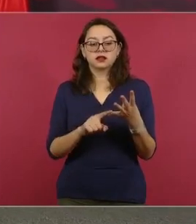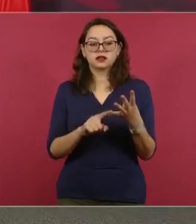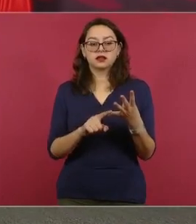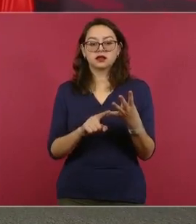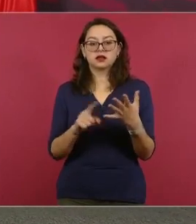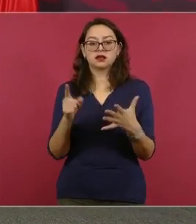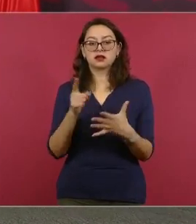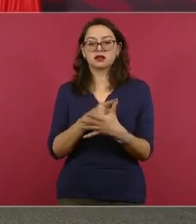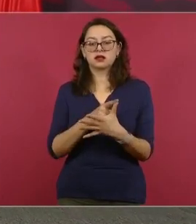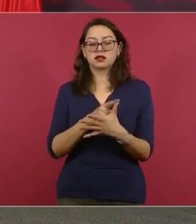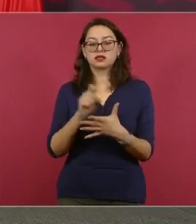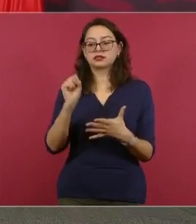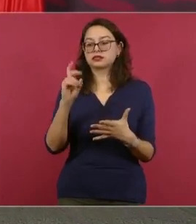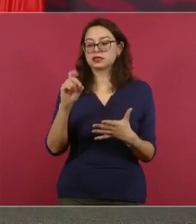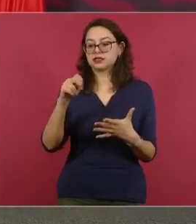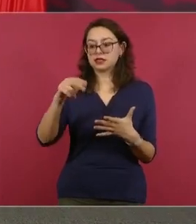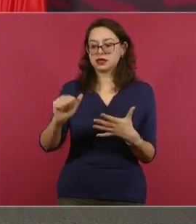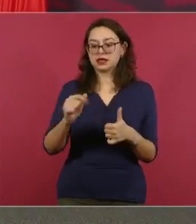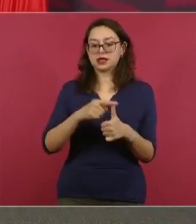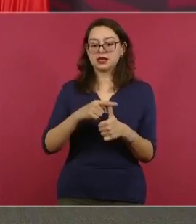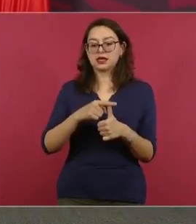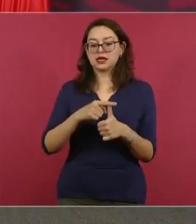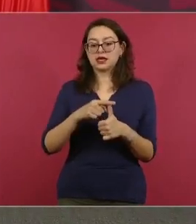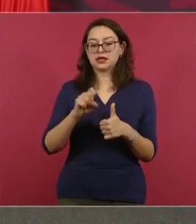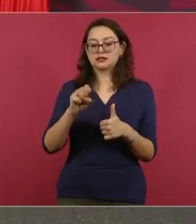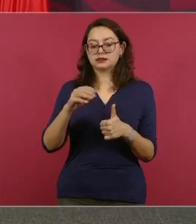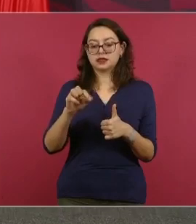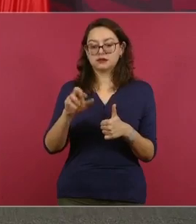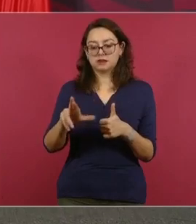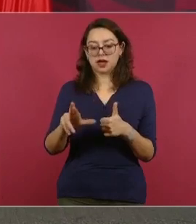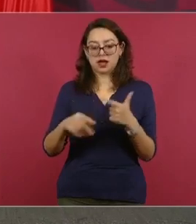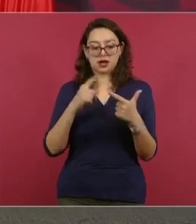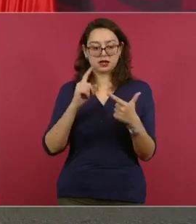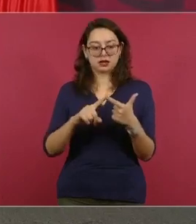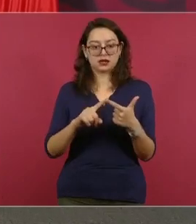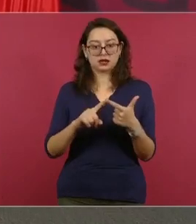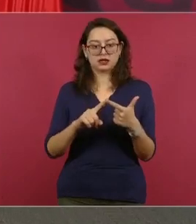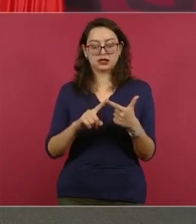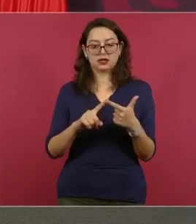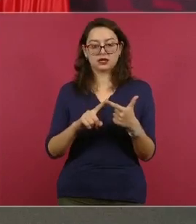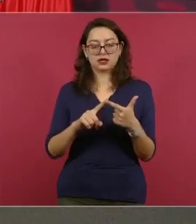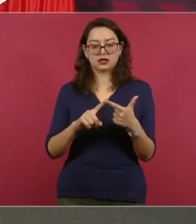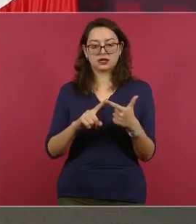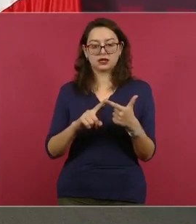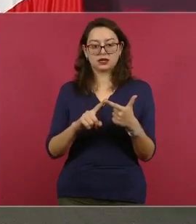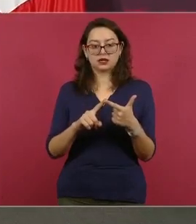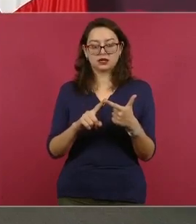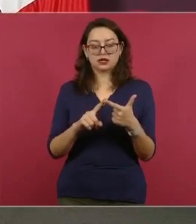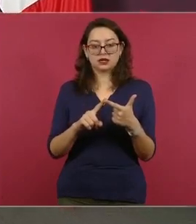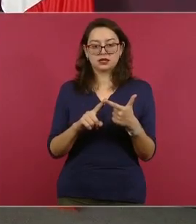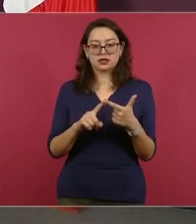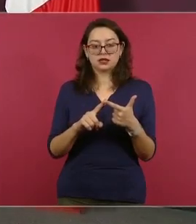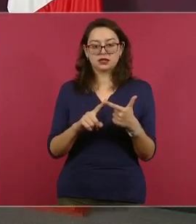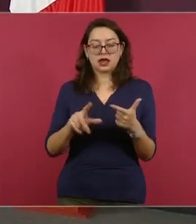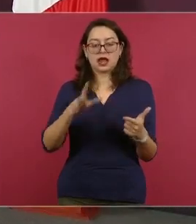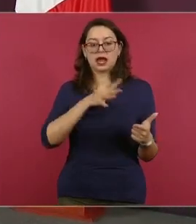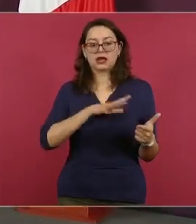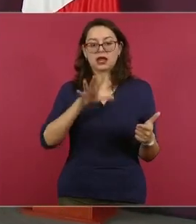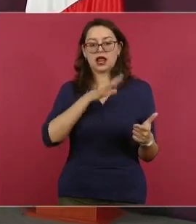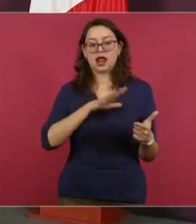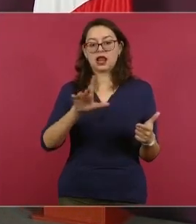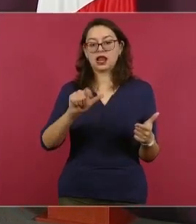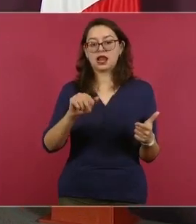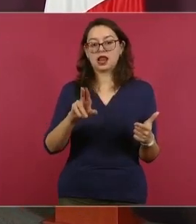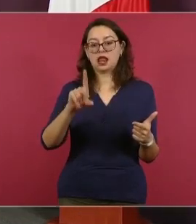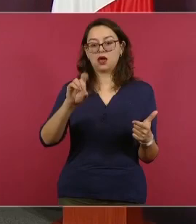el secretario de Defensa, el secretario de Marina y el general Laudomaro, que